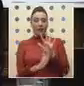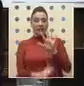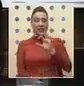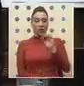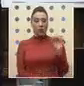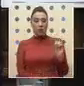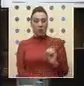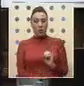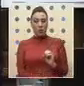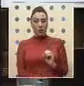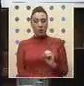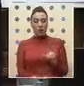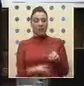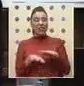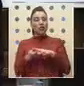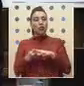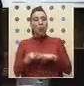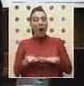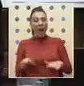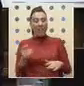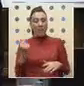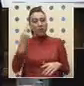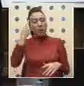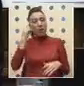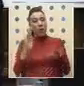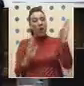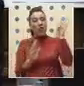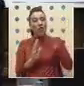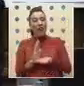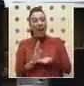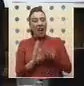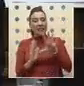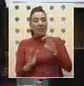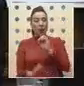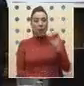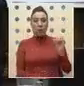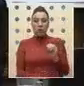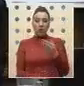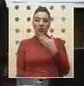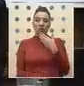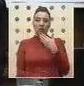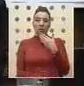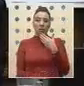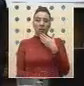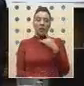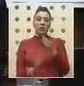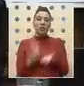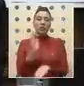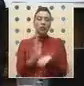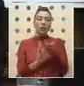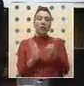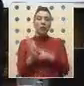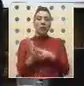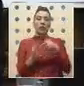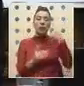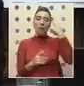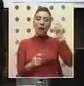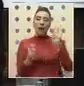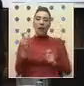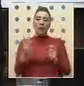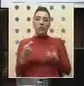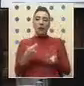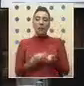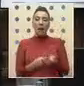5% se suaviza el precio. Pero cuando baja a 5% también se hace un componente de subir el impuesto para que las personas